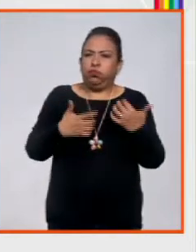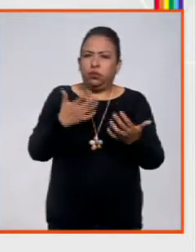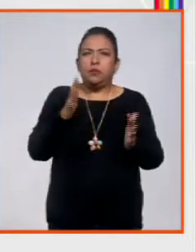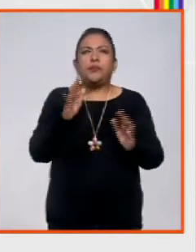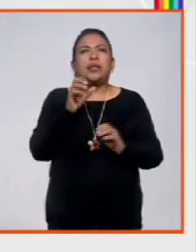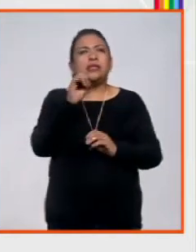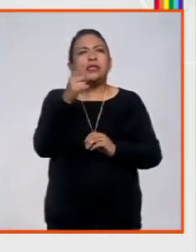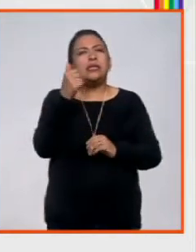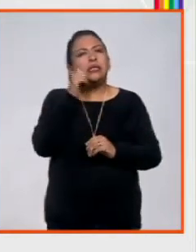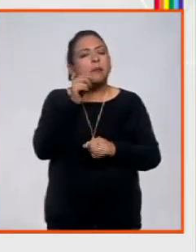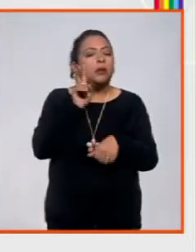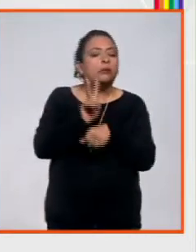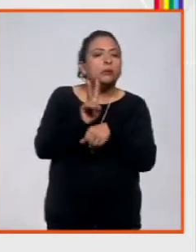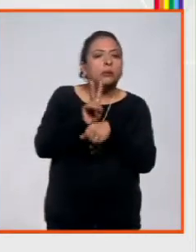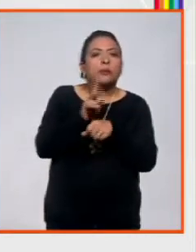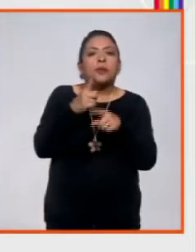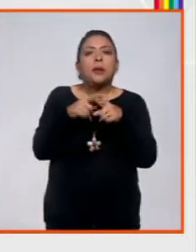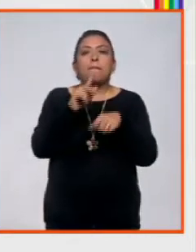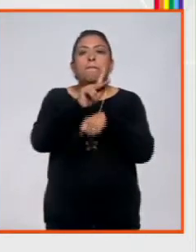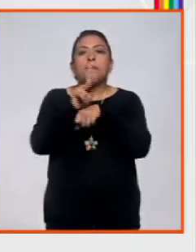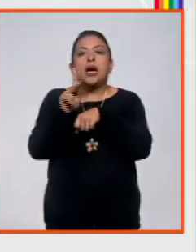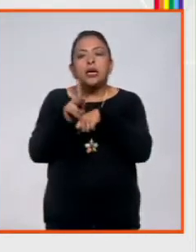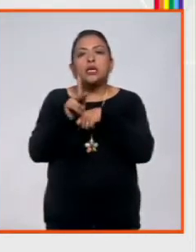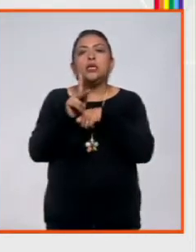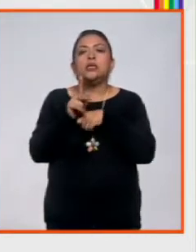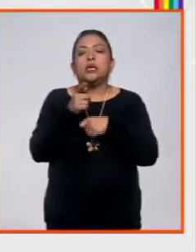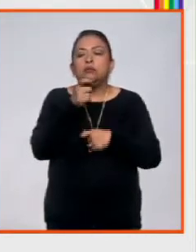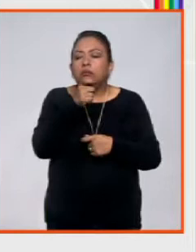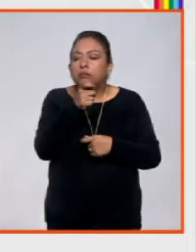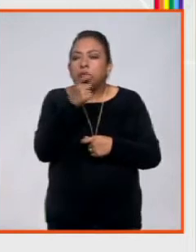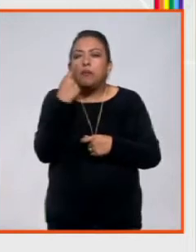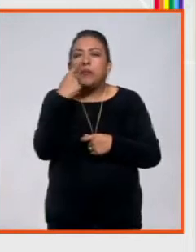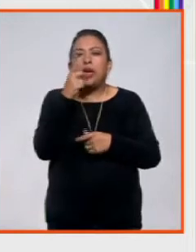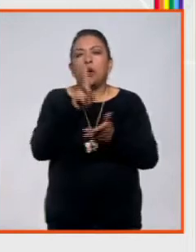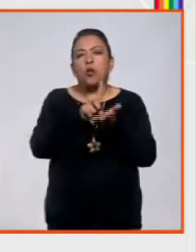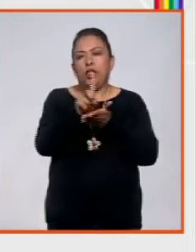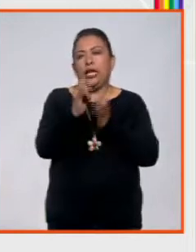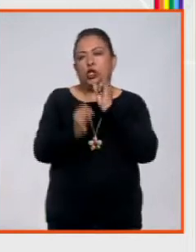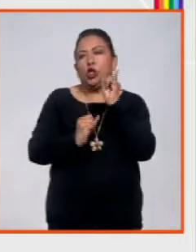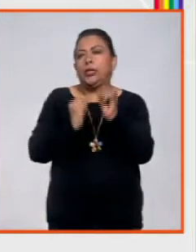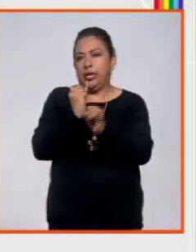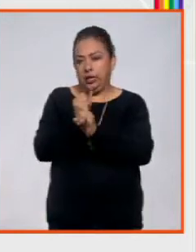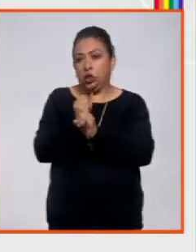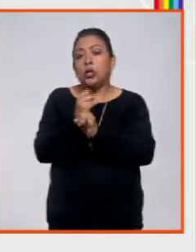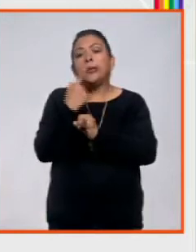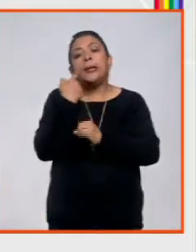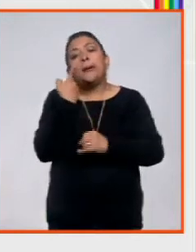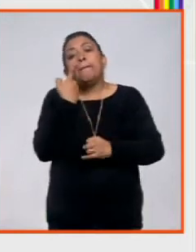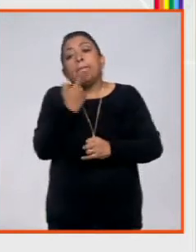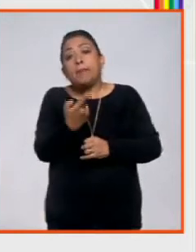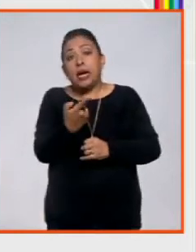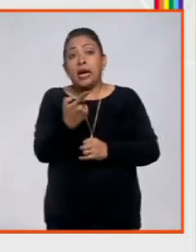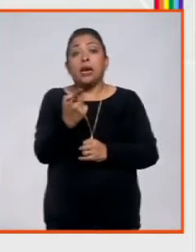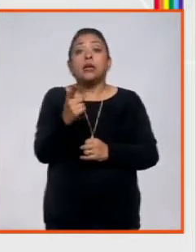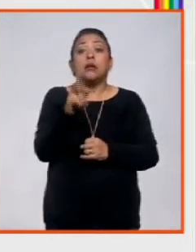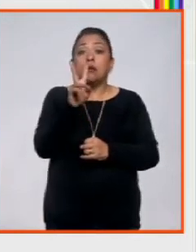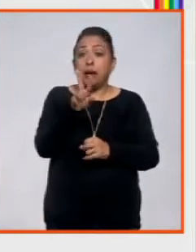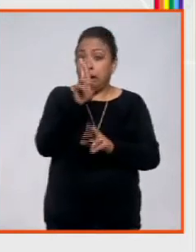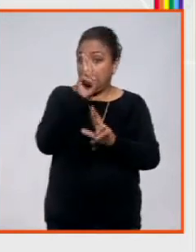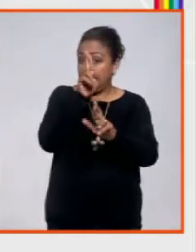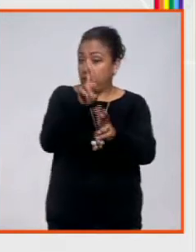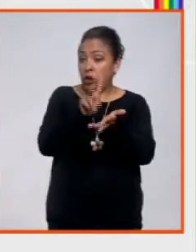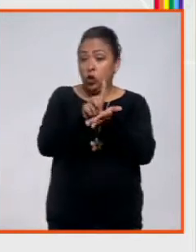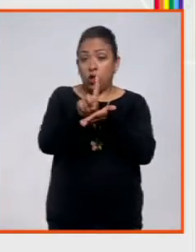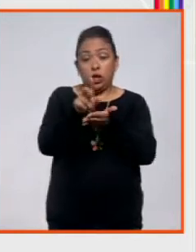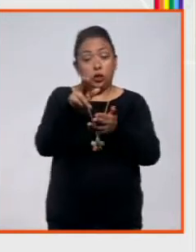la mirada de los países y de la lupa del derecho internacional que va a tratar de observar siempre en principio el respeto a los derechos